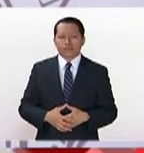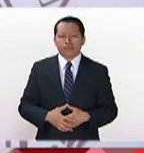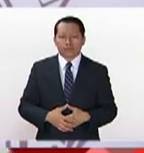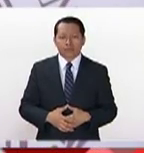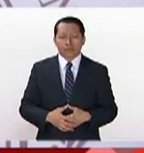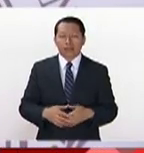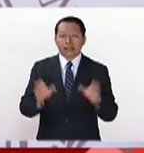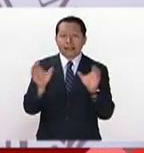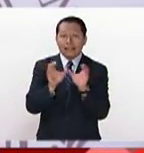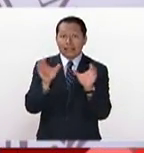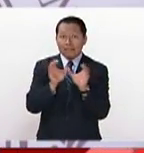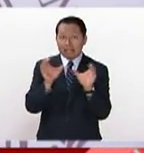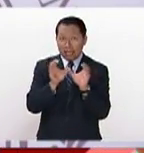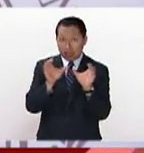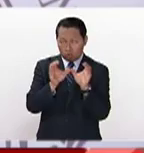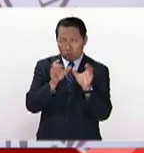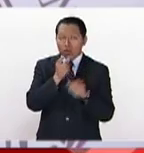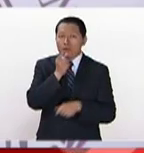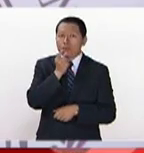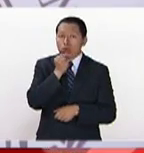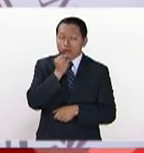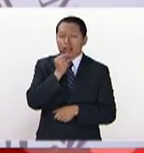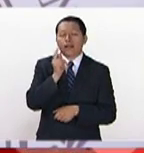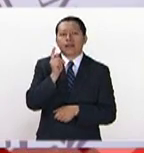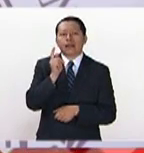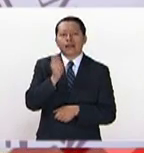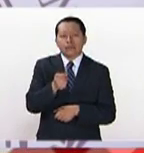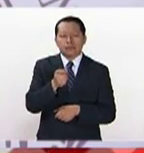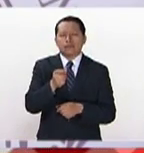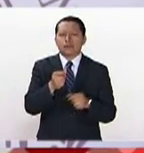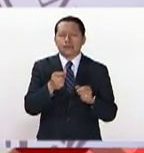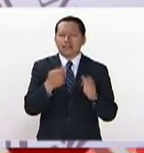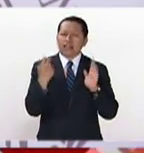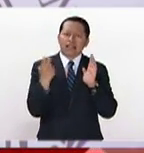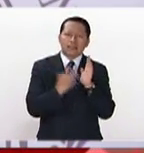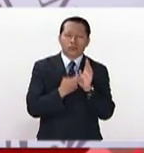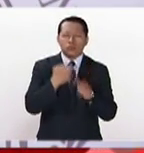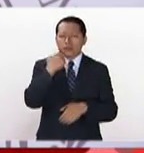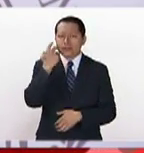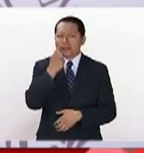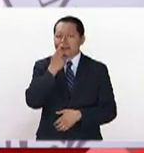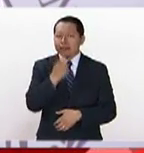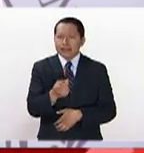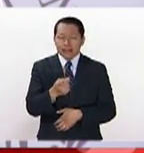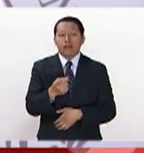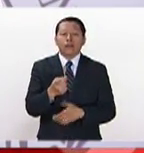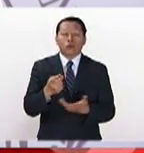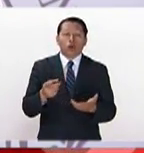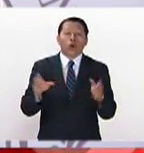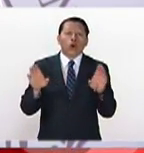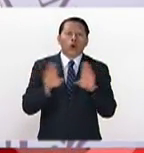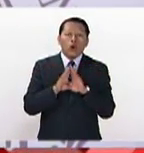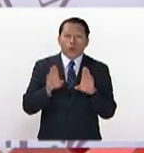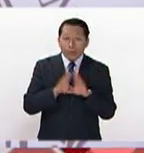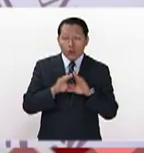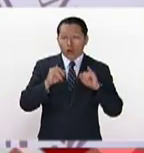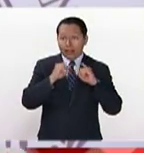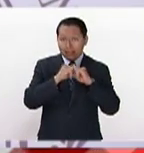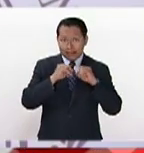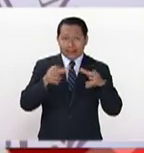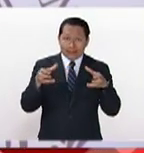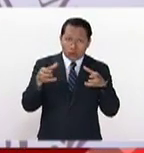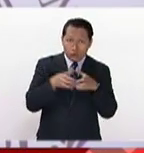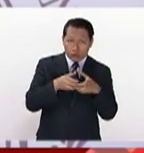El certificado único policial es una representación de hacia dónde está caminando nuestras instituciones